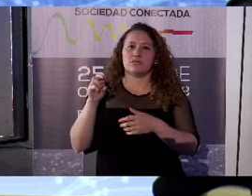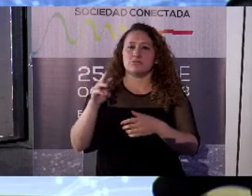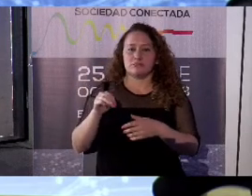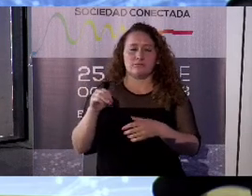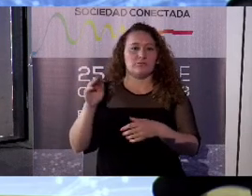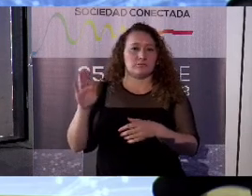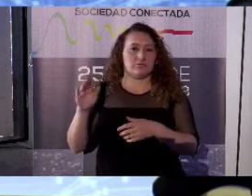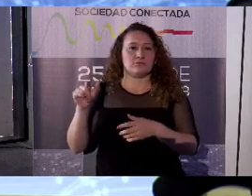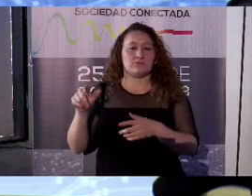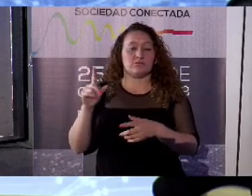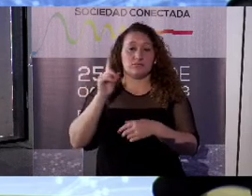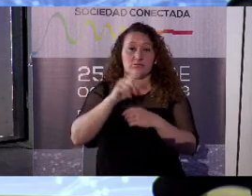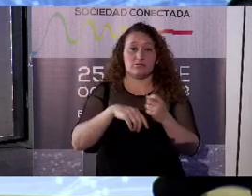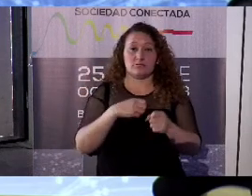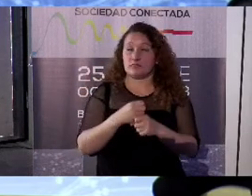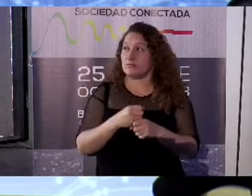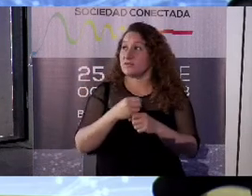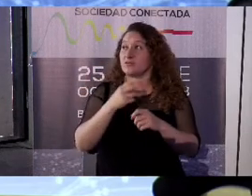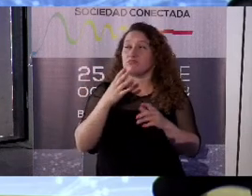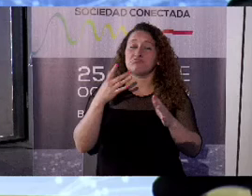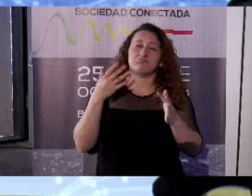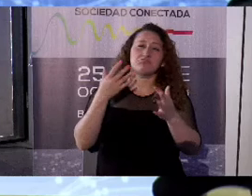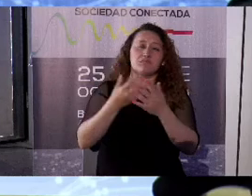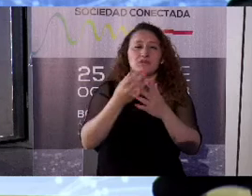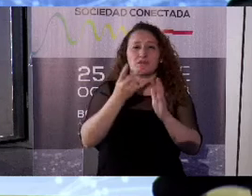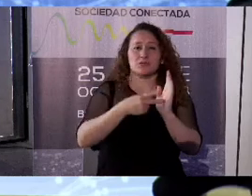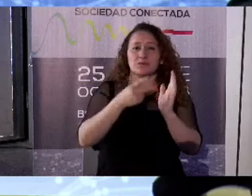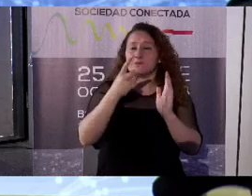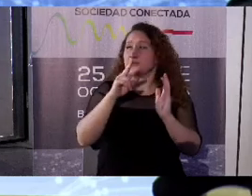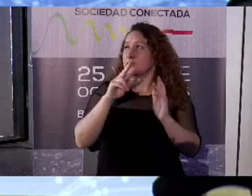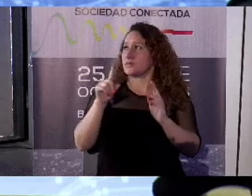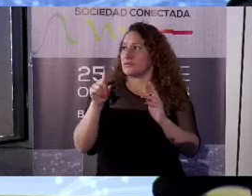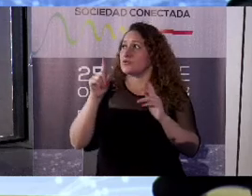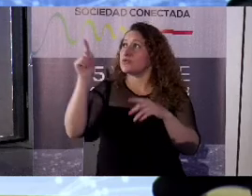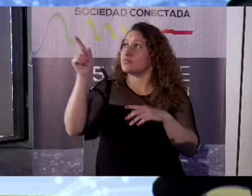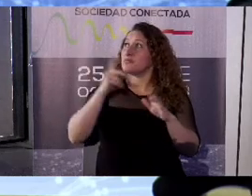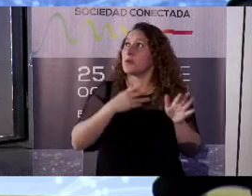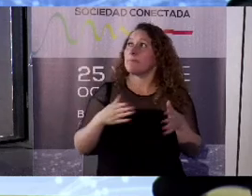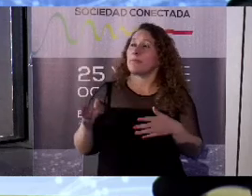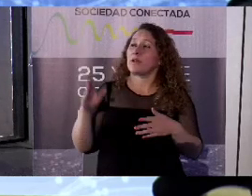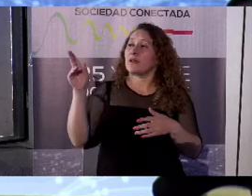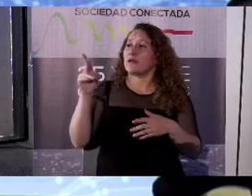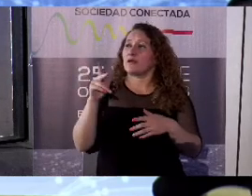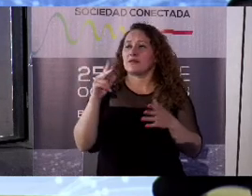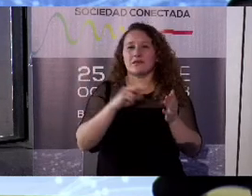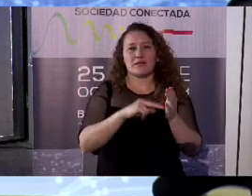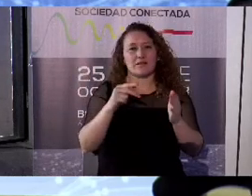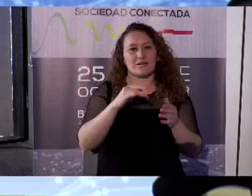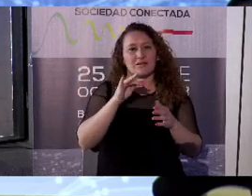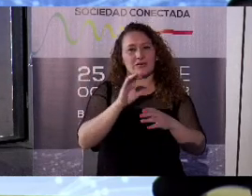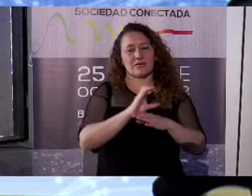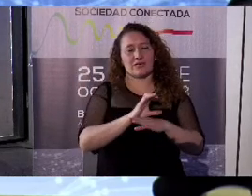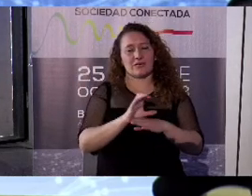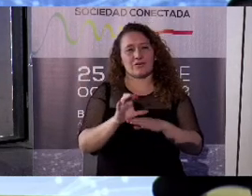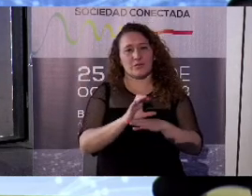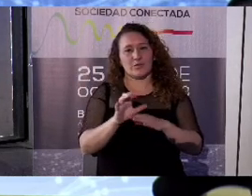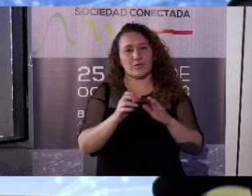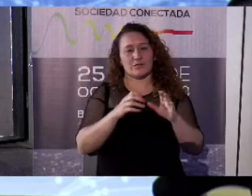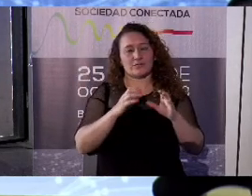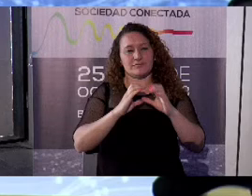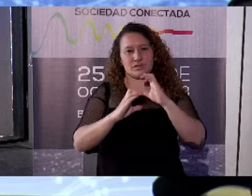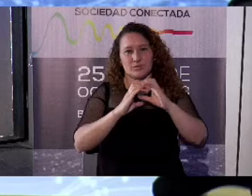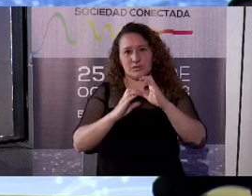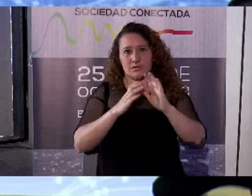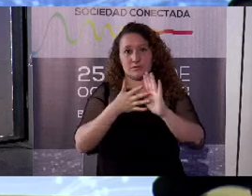del plan de servicio Universal El anterior era el plan de de tecnologías de la información y este es el plan de servicio universal en donde priorizamos eh